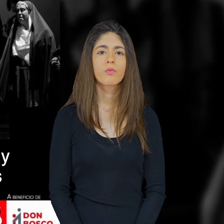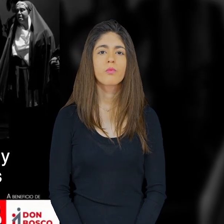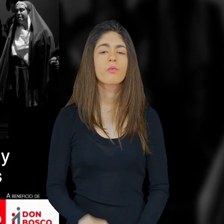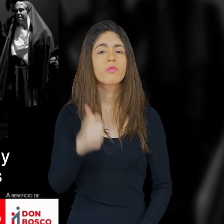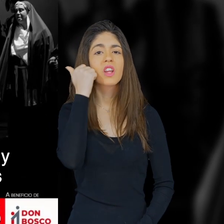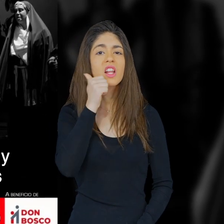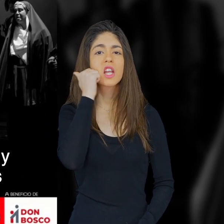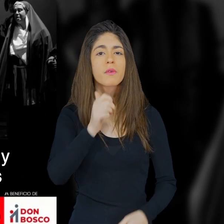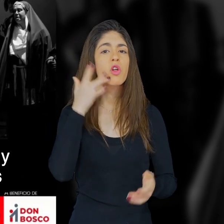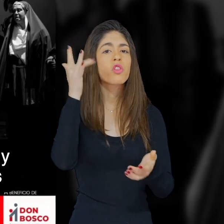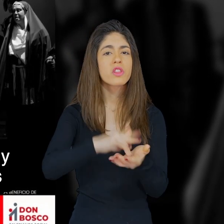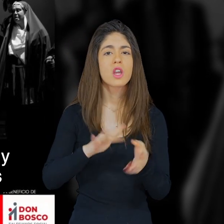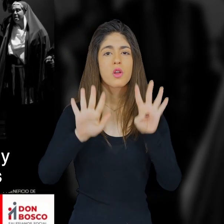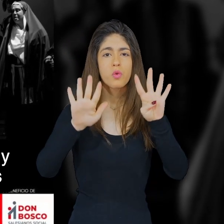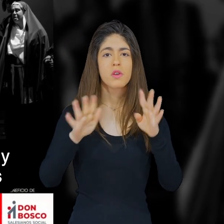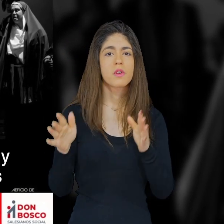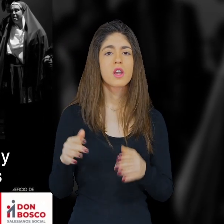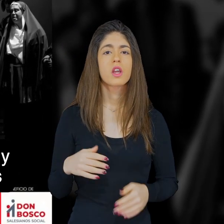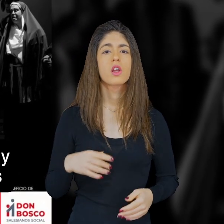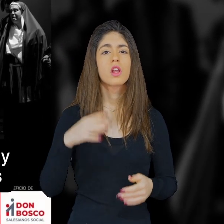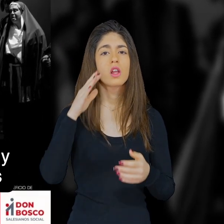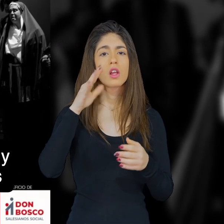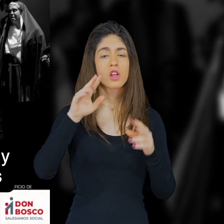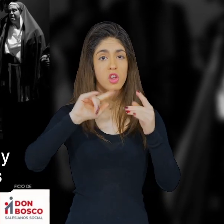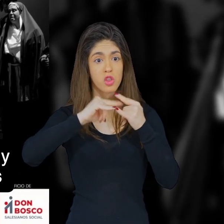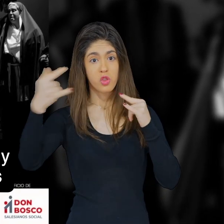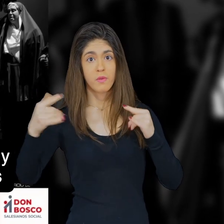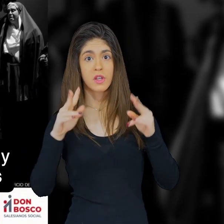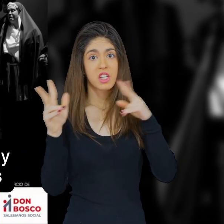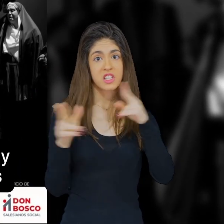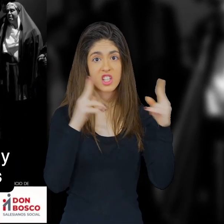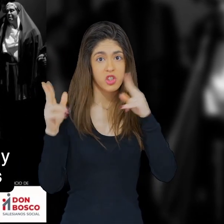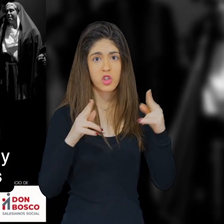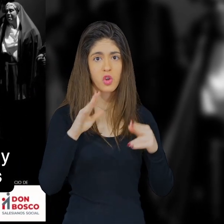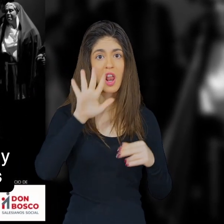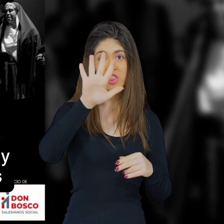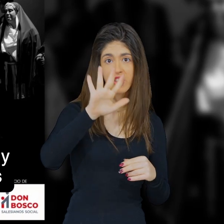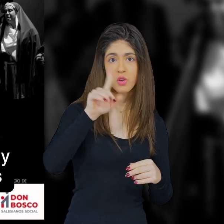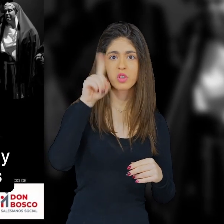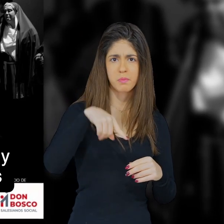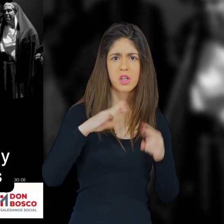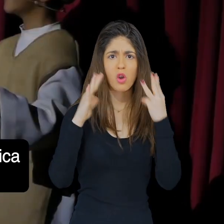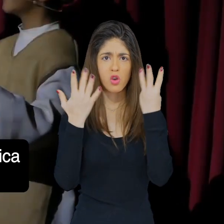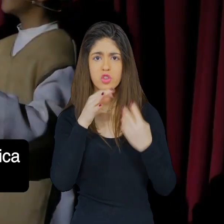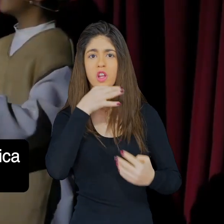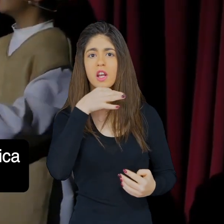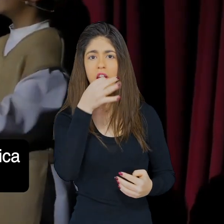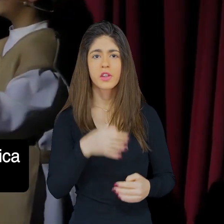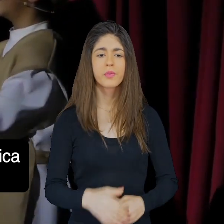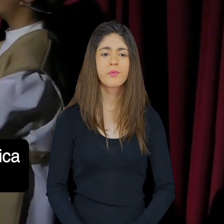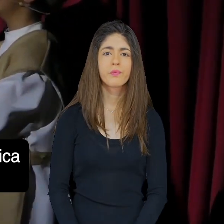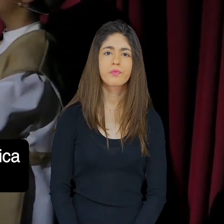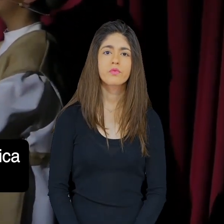El sábado día 9, con doble sesión a las 5 de la tarde y a las 8 de la noche, el Gran Teatro abre sus puertas al